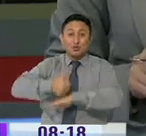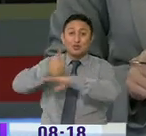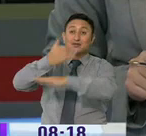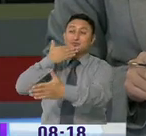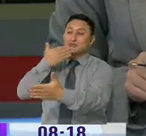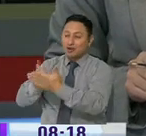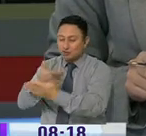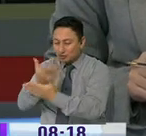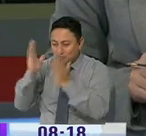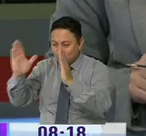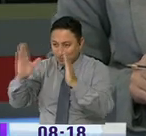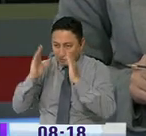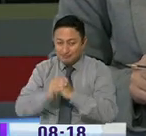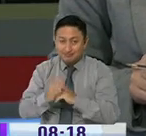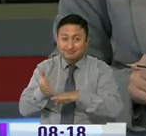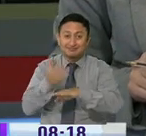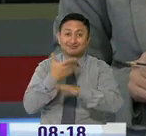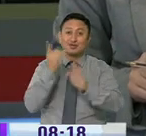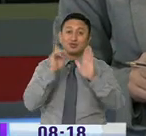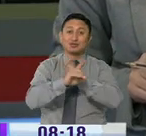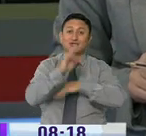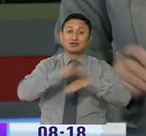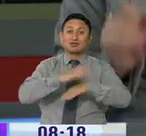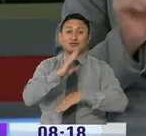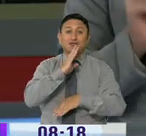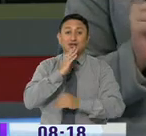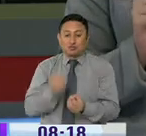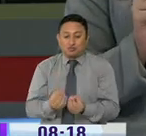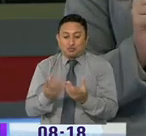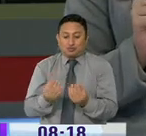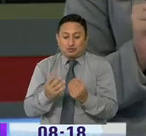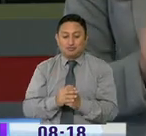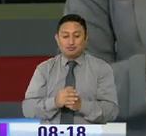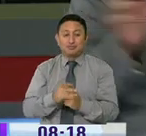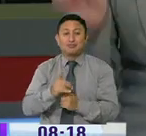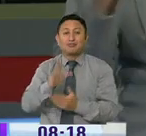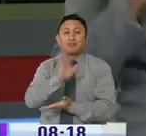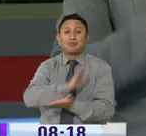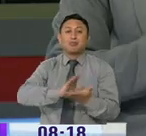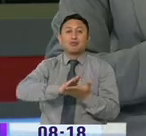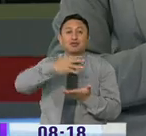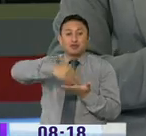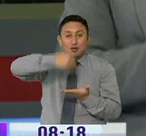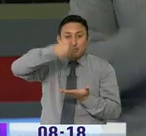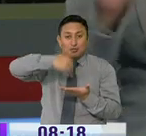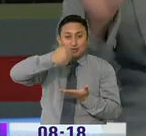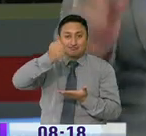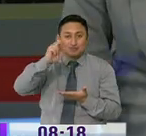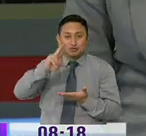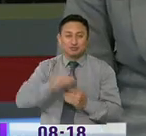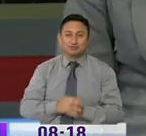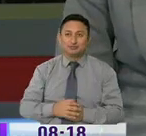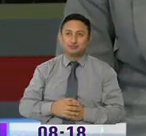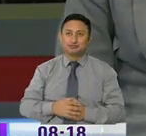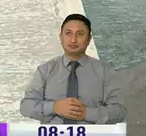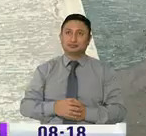por la atención prestada a la denuncia ciudadana sobre una fuga de agua en el sector de la Magdalena, esto al sur de Quito. Todo resuelto.